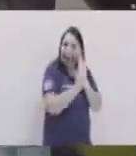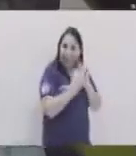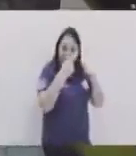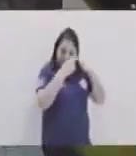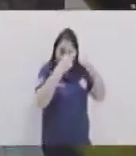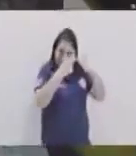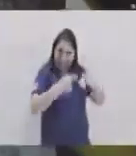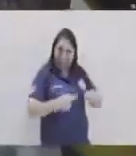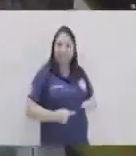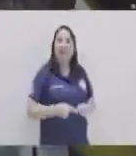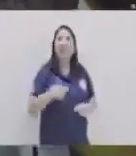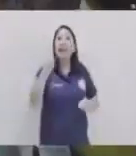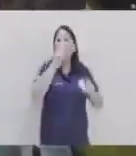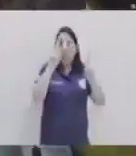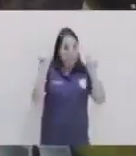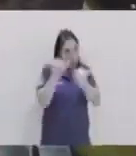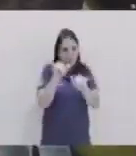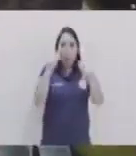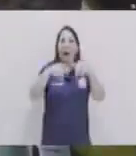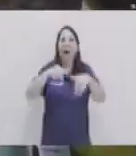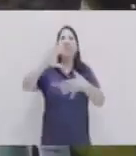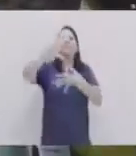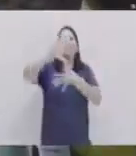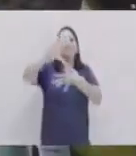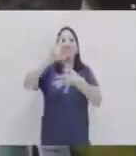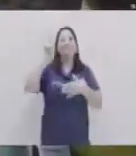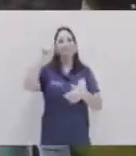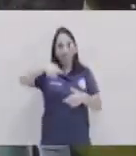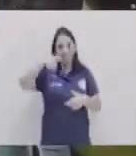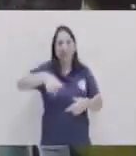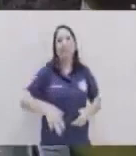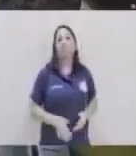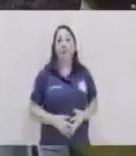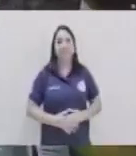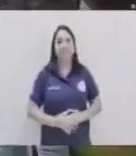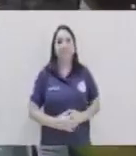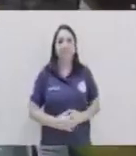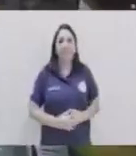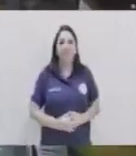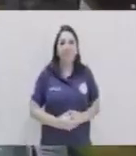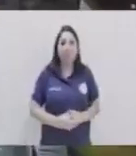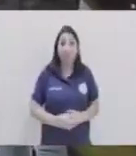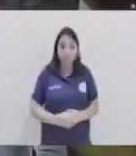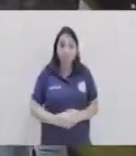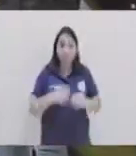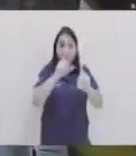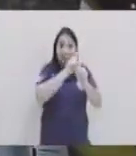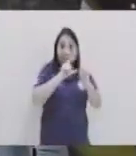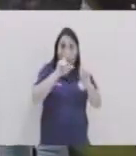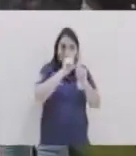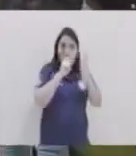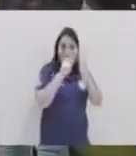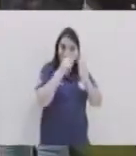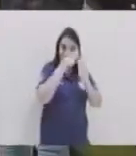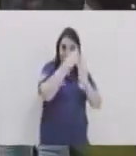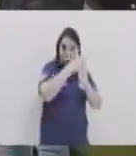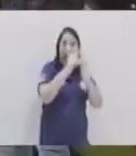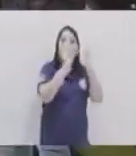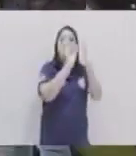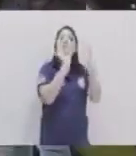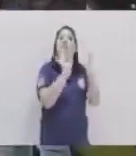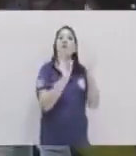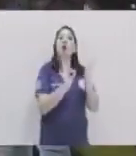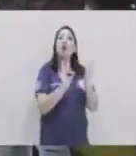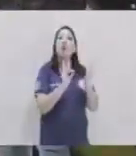de filosofía, de literatura. Asimismo, acá también estas culturas tuvieron su propia forma de registrar su